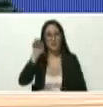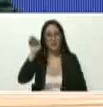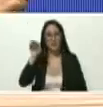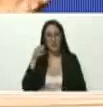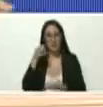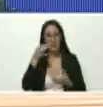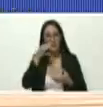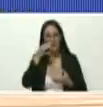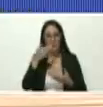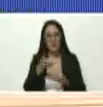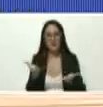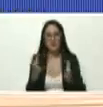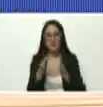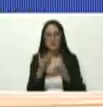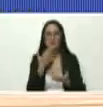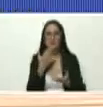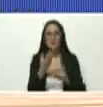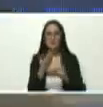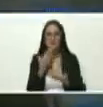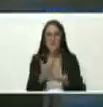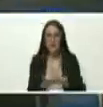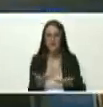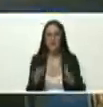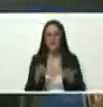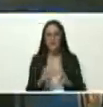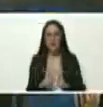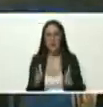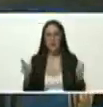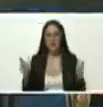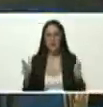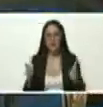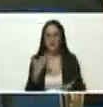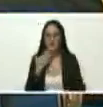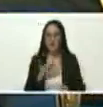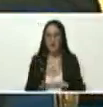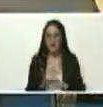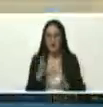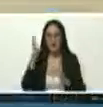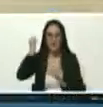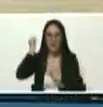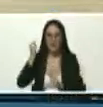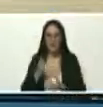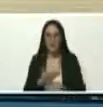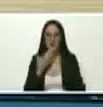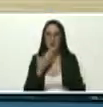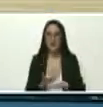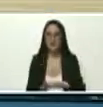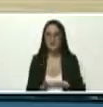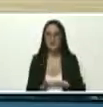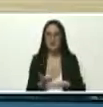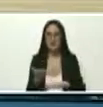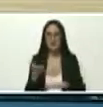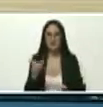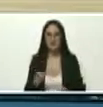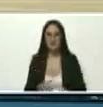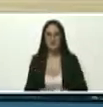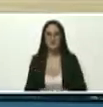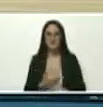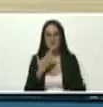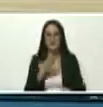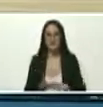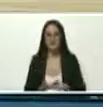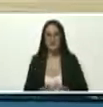la humanidad. Muchas gracias, secretario general. Muchas gracias, embajadores. Muchas gracias, doctor Silva Calderón. Gracias.